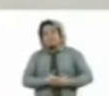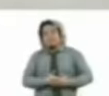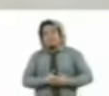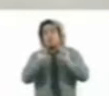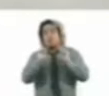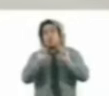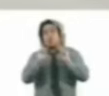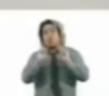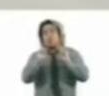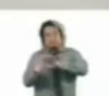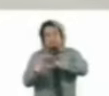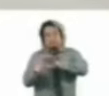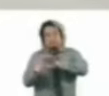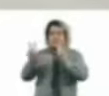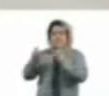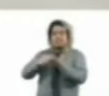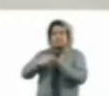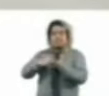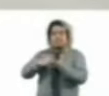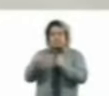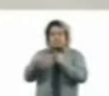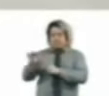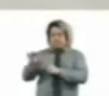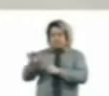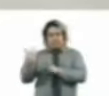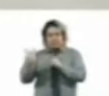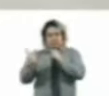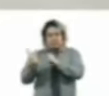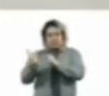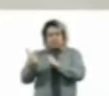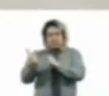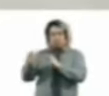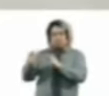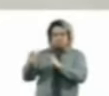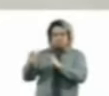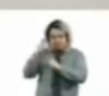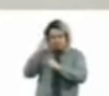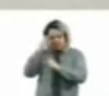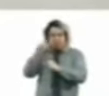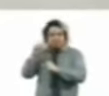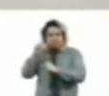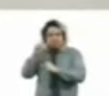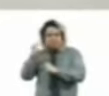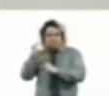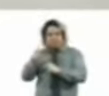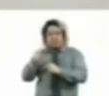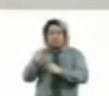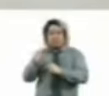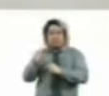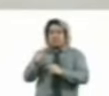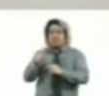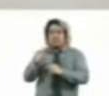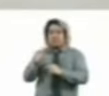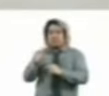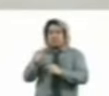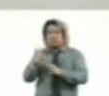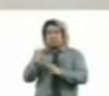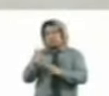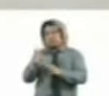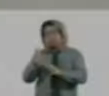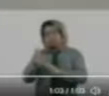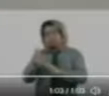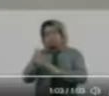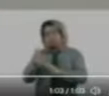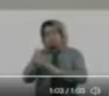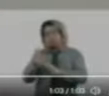las infracciones, quisiera preguntarles, de estas 57 infracciones más o menos que aplicaron el día de ayer,